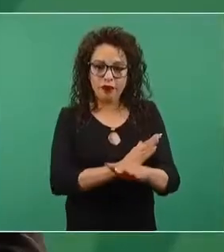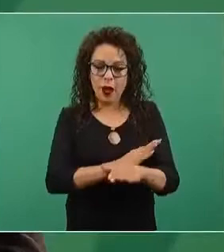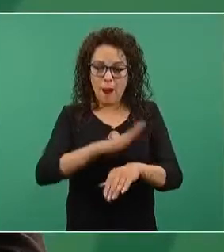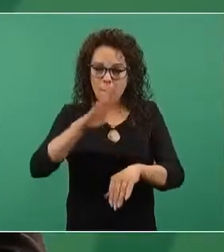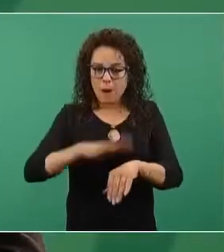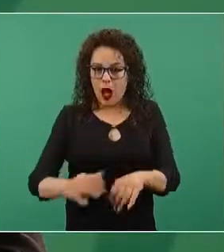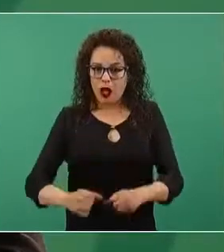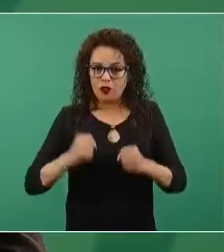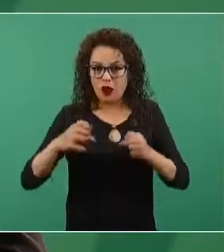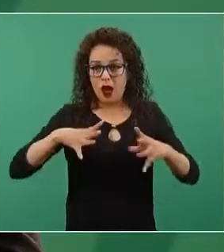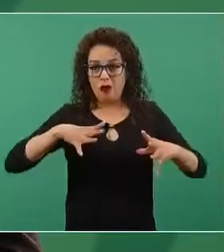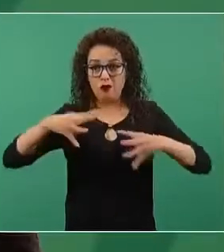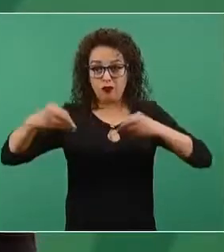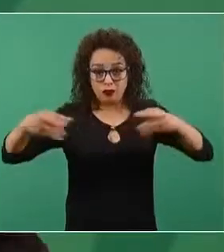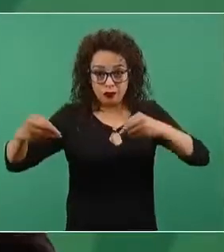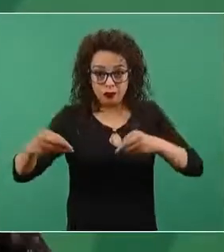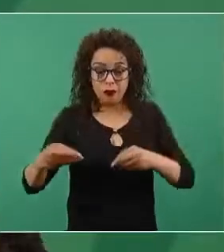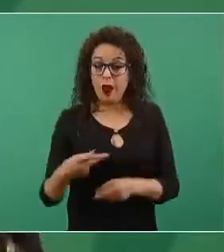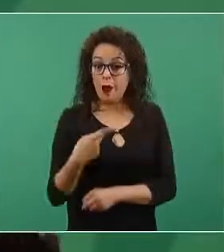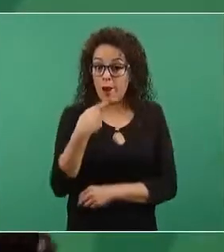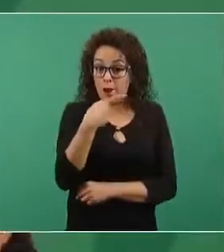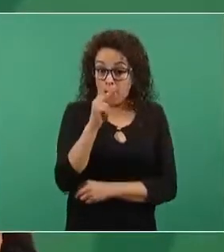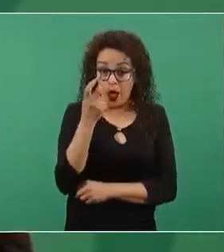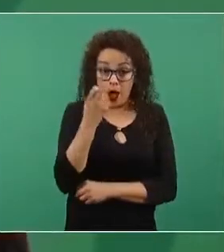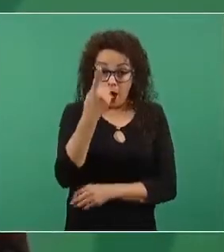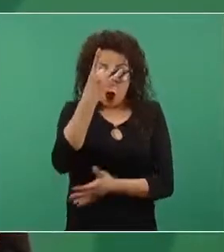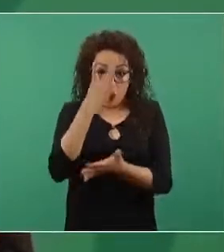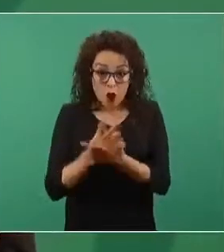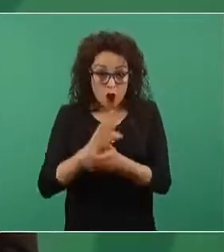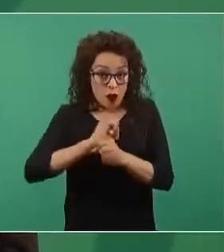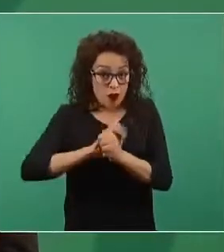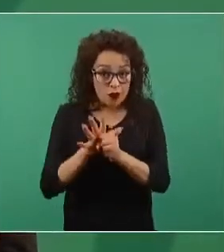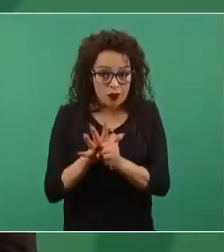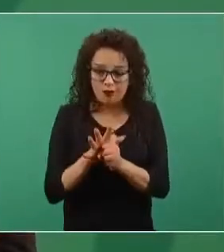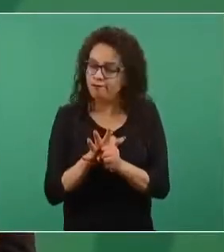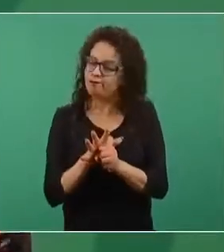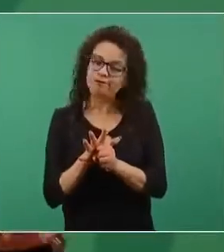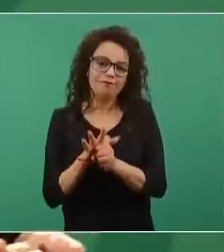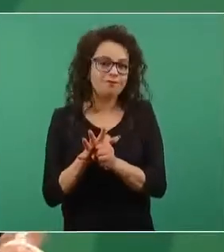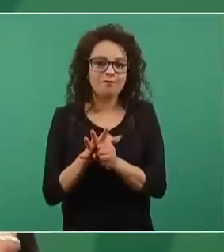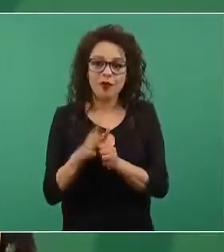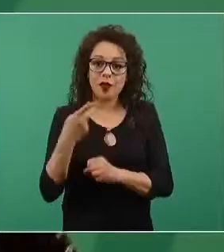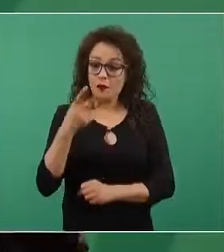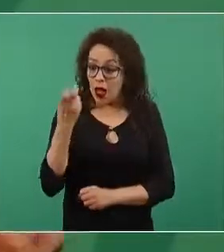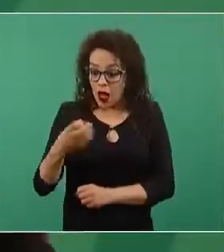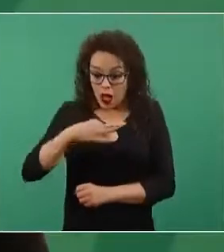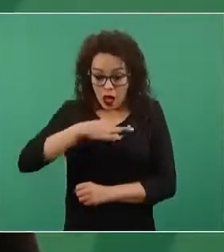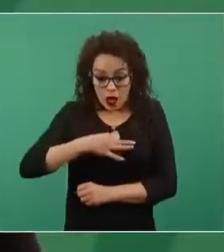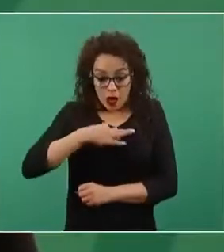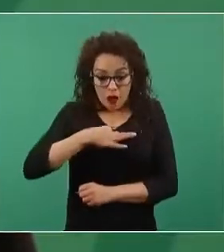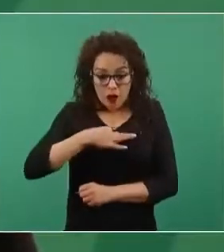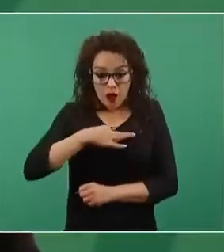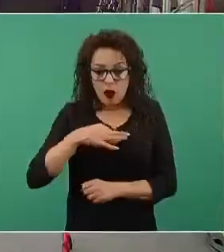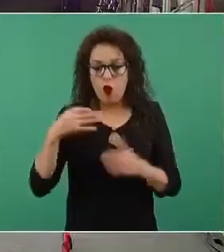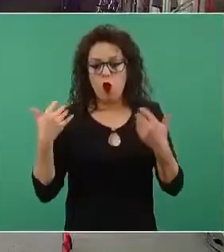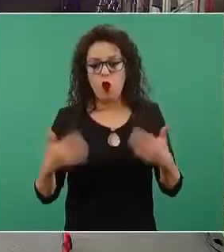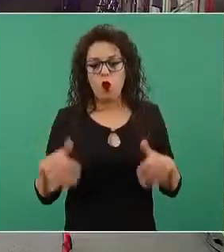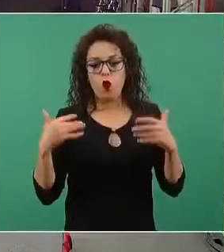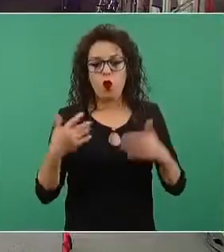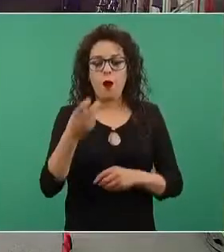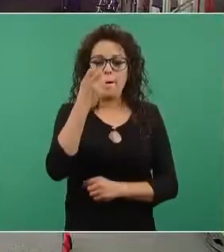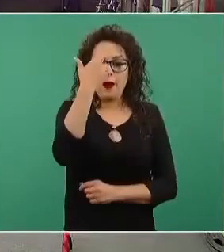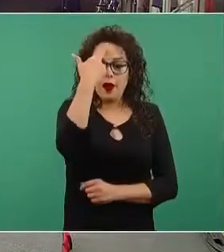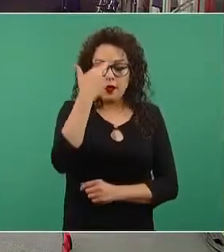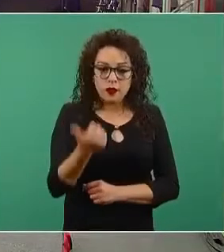con COVID, se hace con otras enfermedades, pero por la magnitud y trascendencia de esta infección, pues obviamente las medidas también fueron